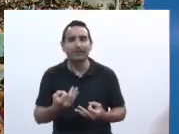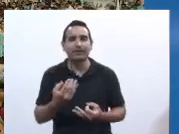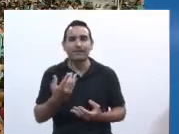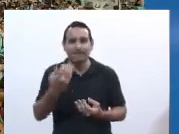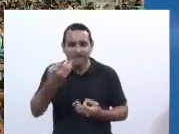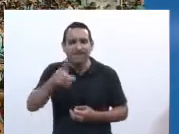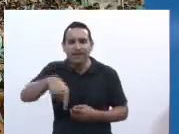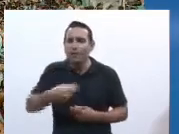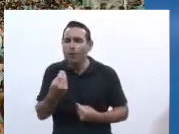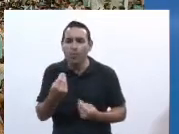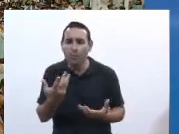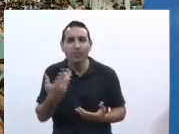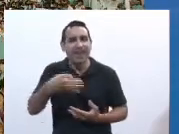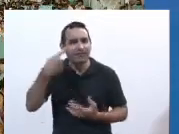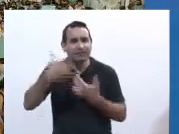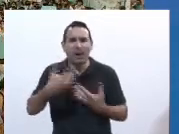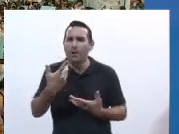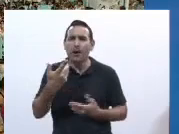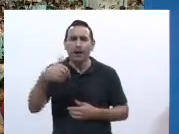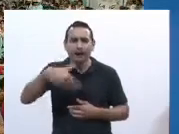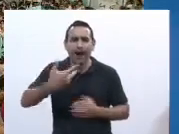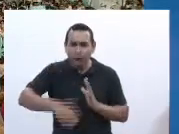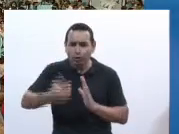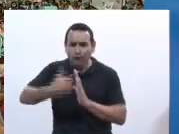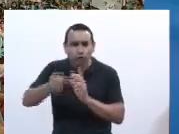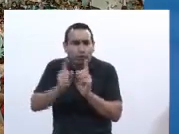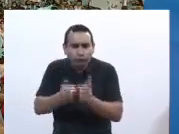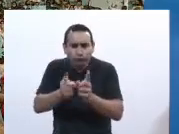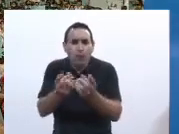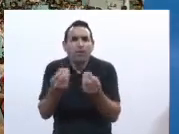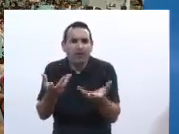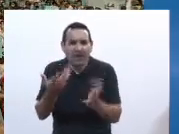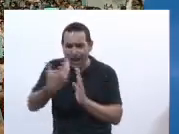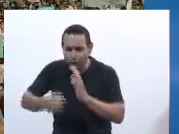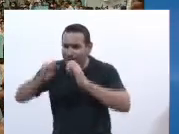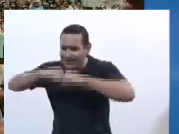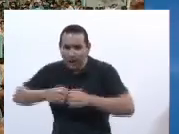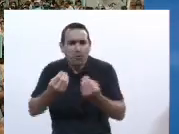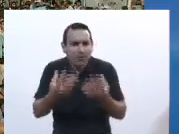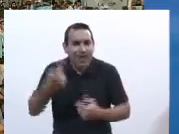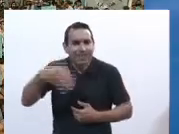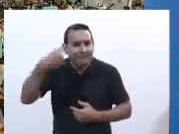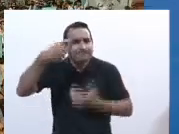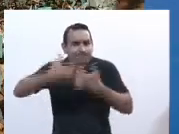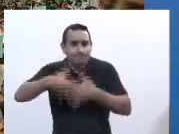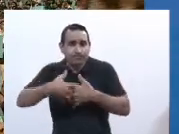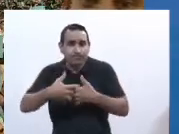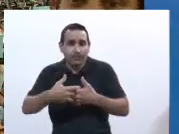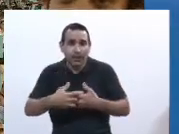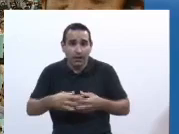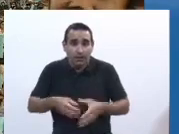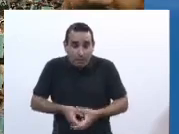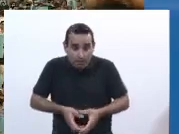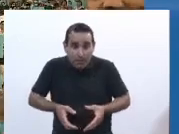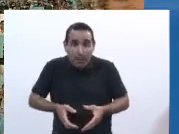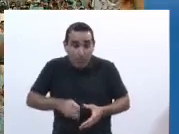está pasando. ¿Por qué siguen abortando en Argentina de esta forma y en la clandestinidad, donde además del bebé, muere su